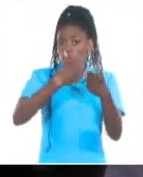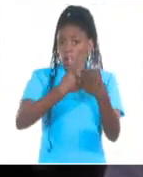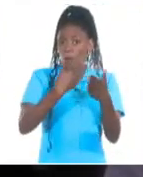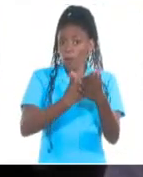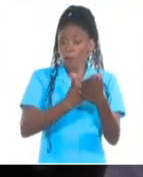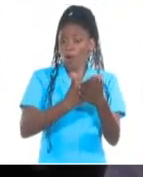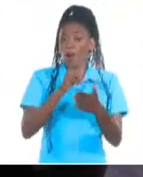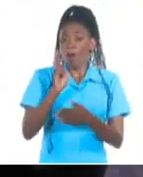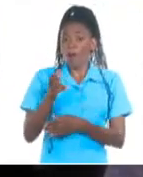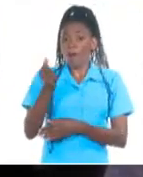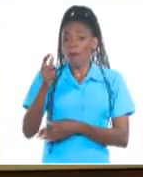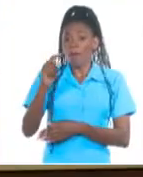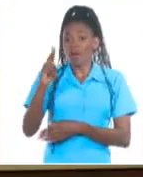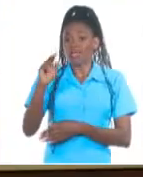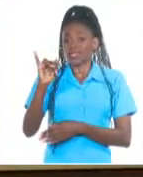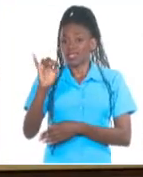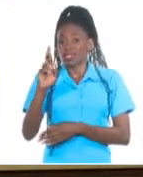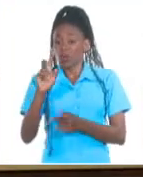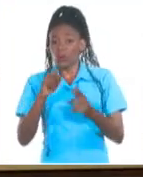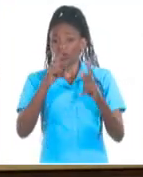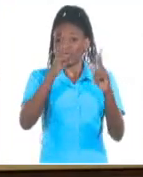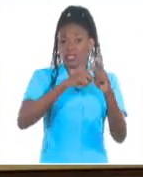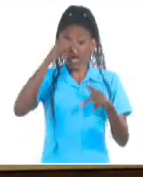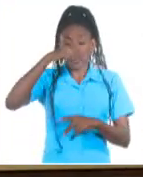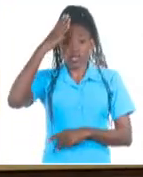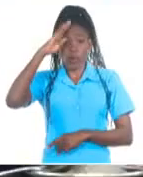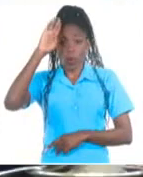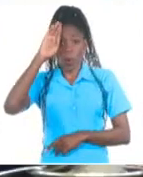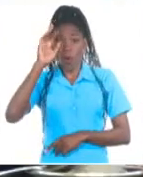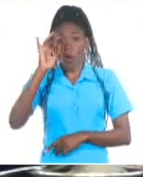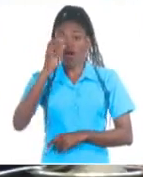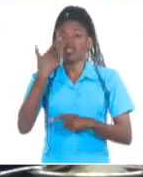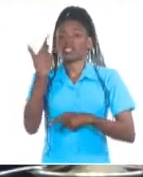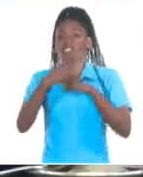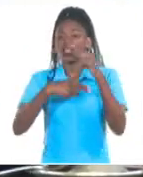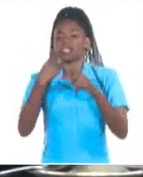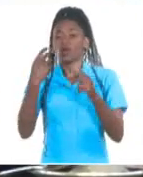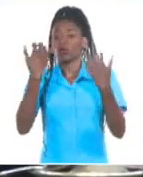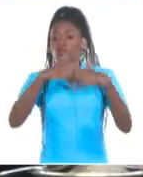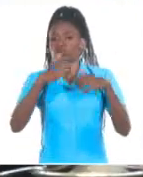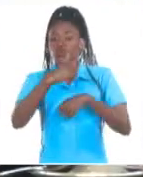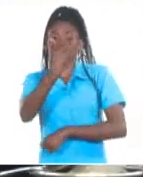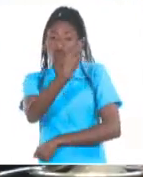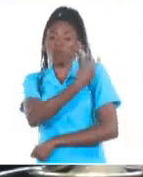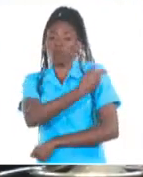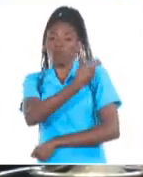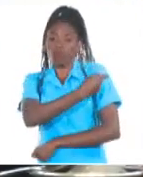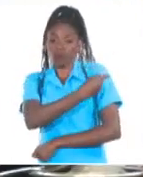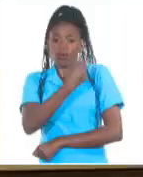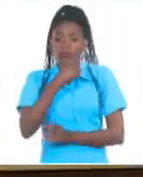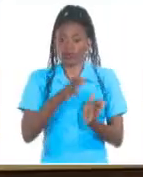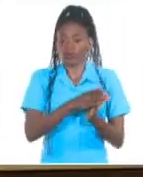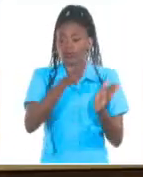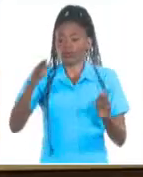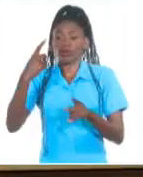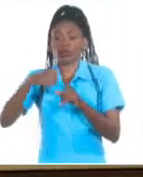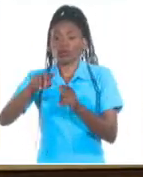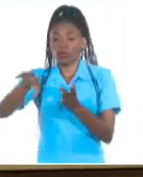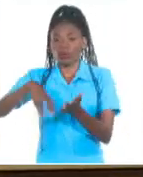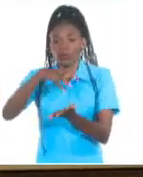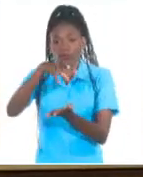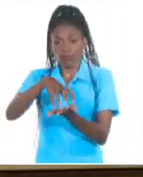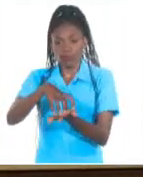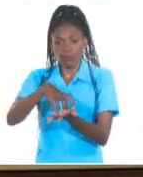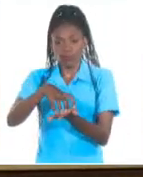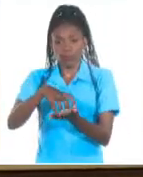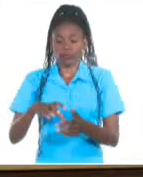Irán y Finlay de Cuba en la producción de vacunas. Una experiencia que debe extenderse a otros sectores. Lo que quiero